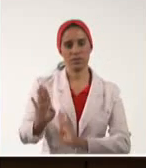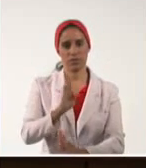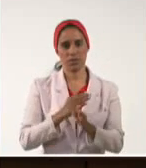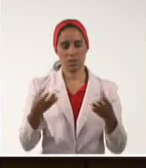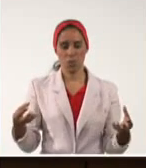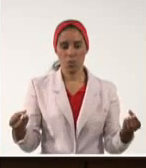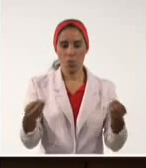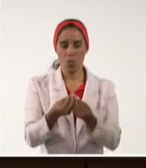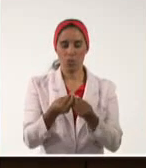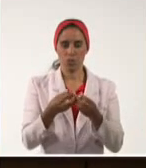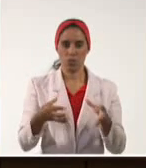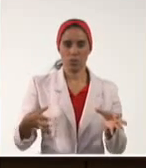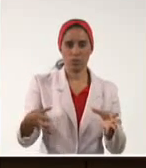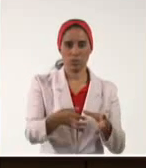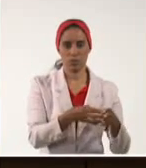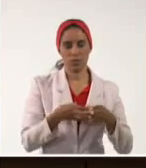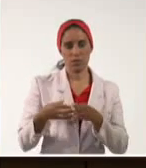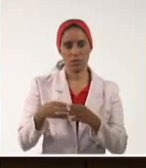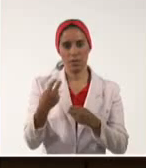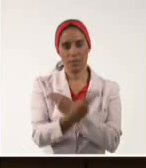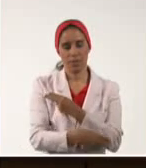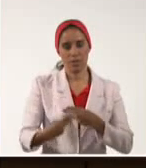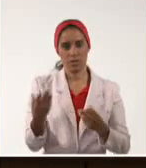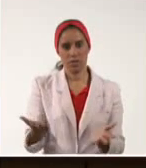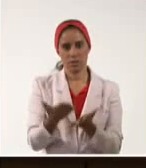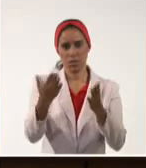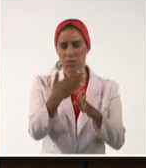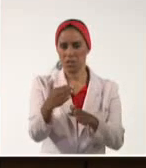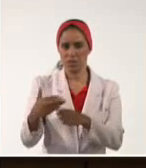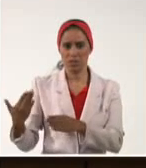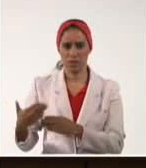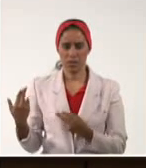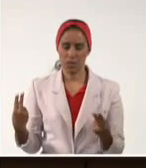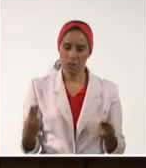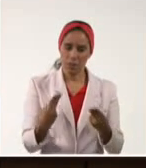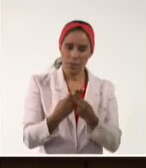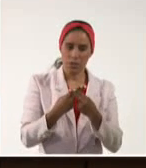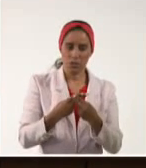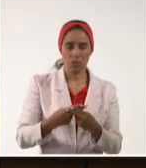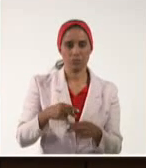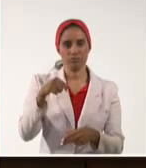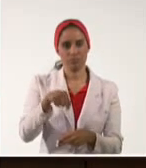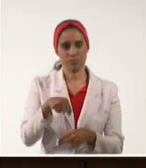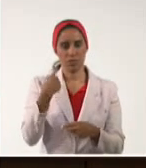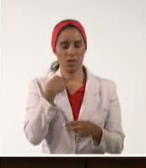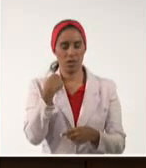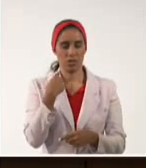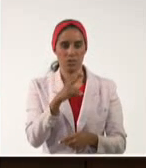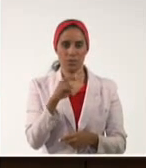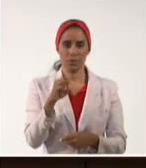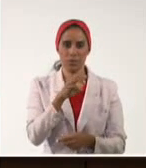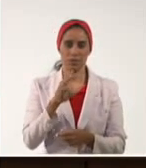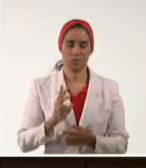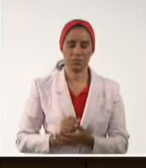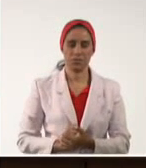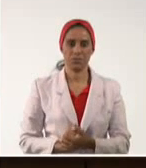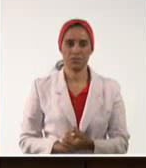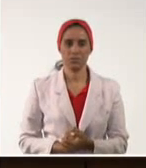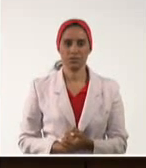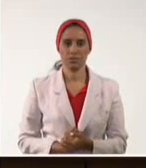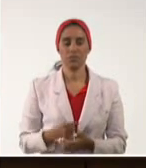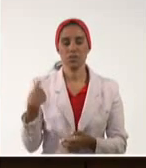en desarrollo en los múltiples eventos multilaterales ocurridos en el año.